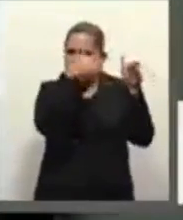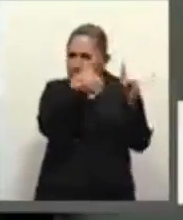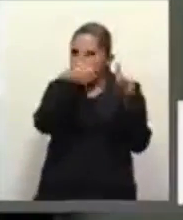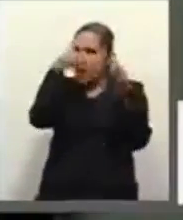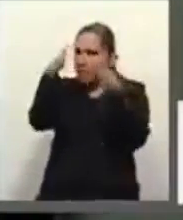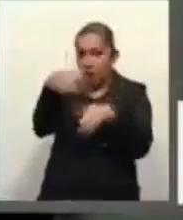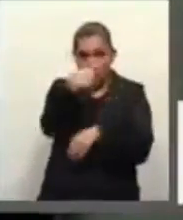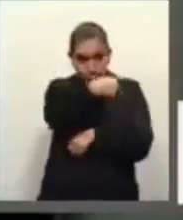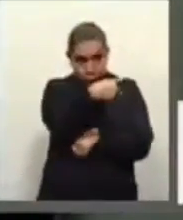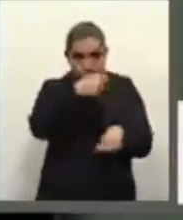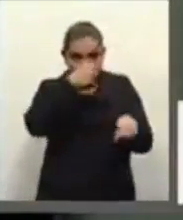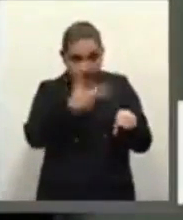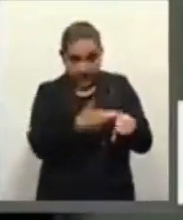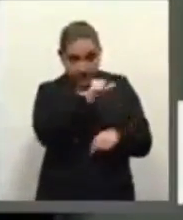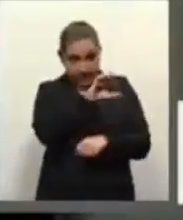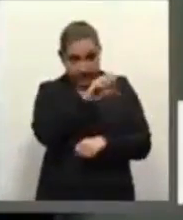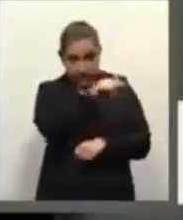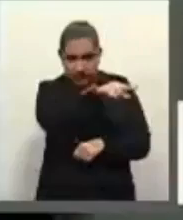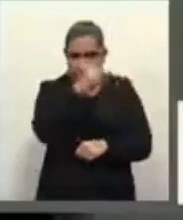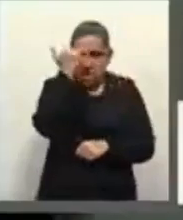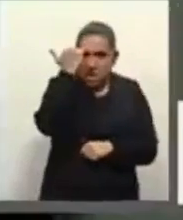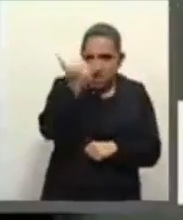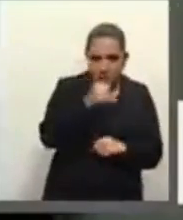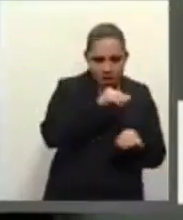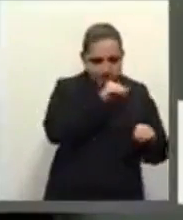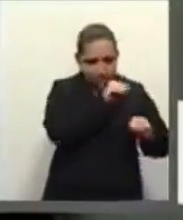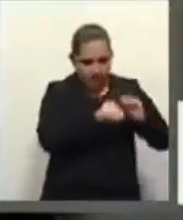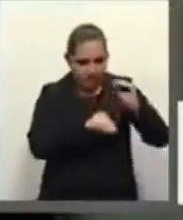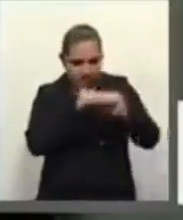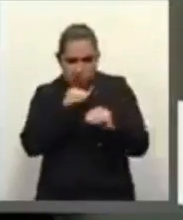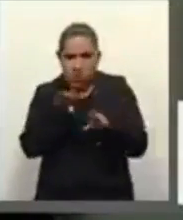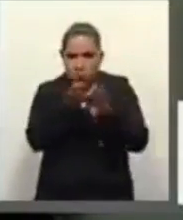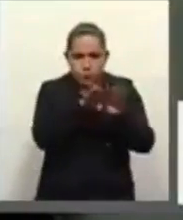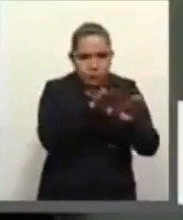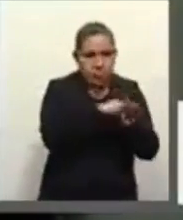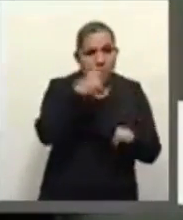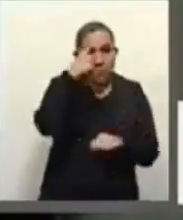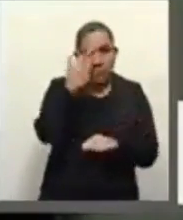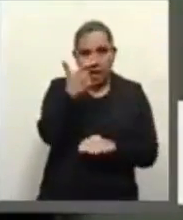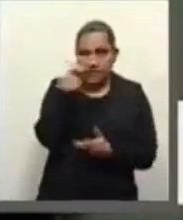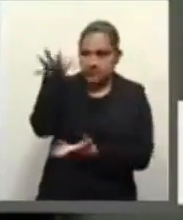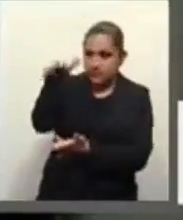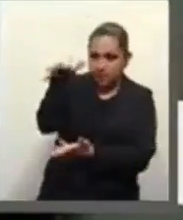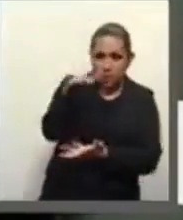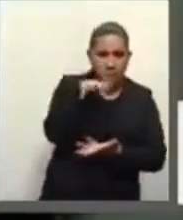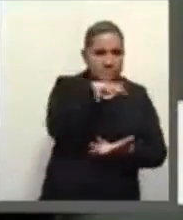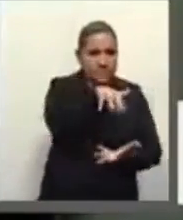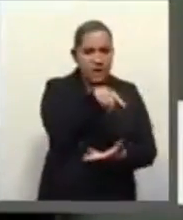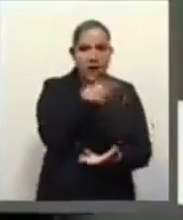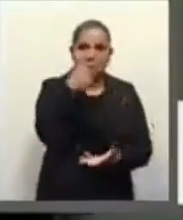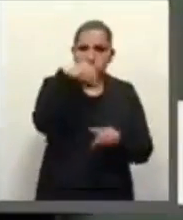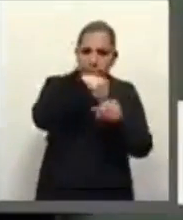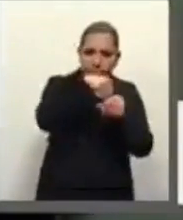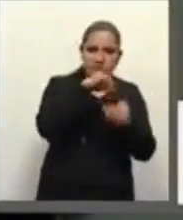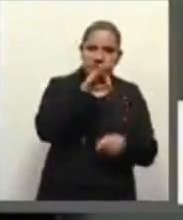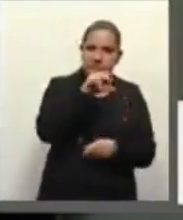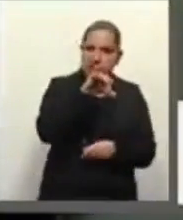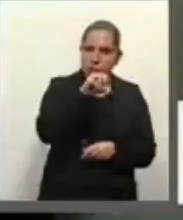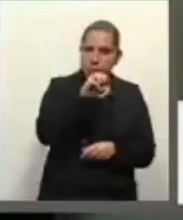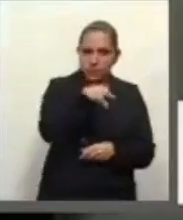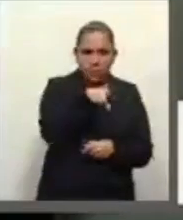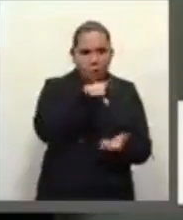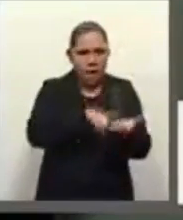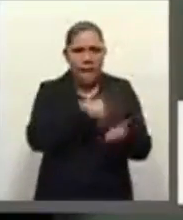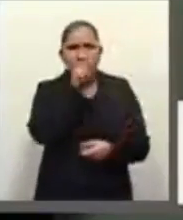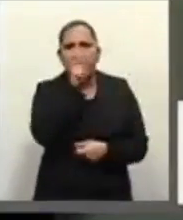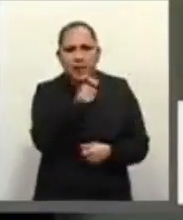financiera que le permitió esconder recursos a través de fideicomisos que yacen en la opacidad. La investigación de la